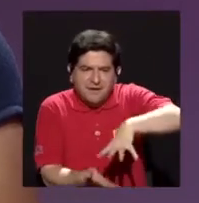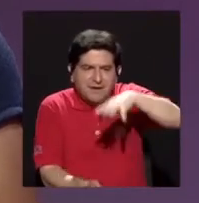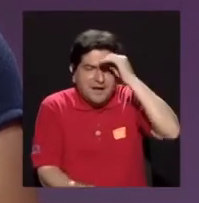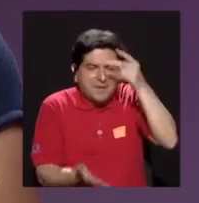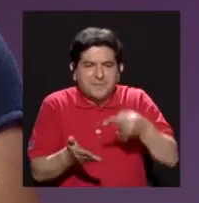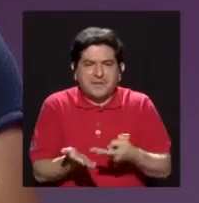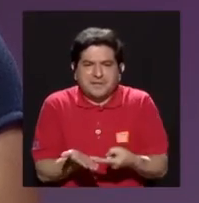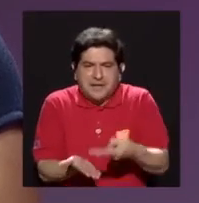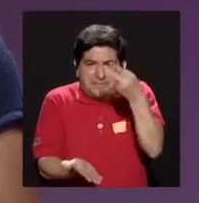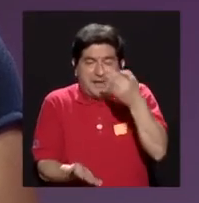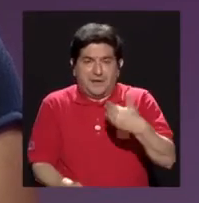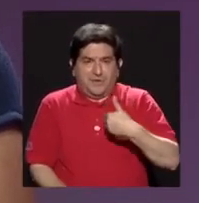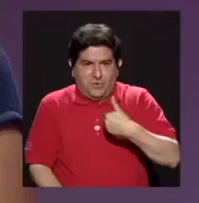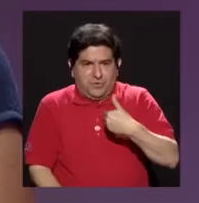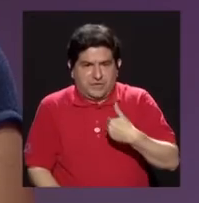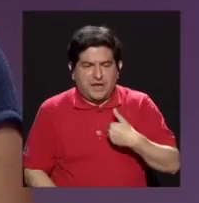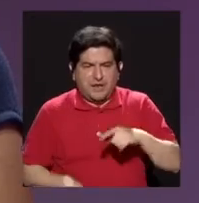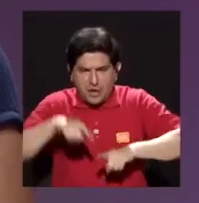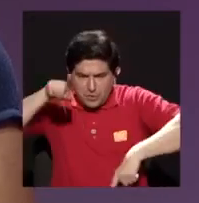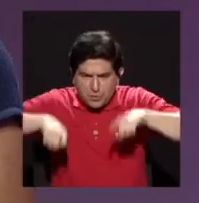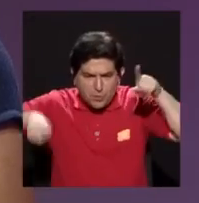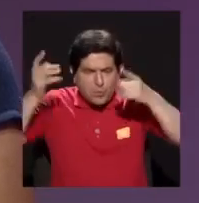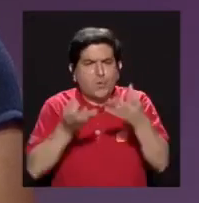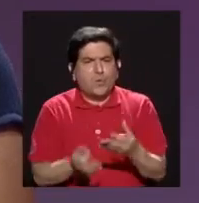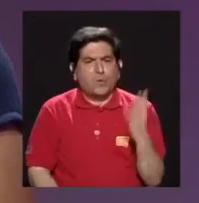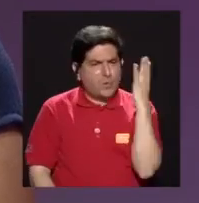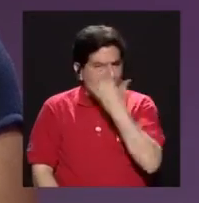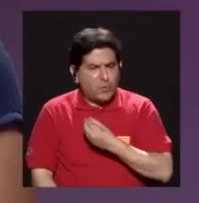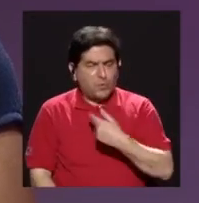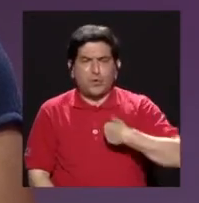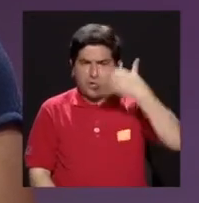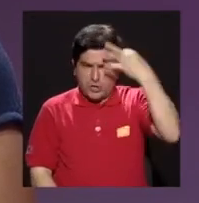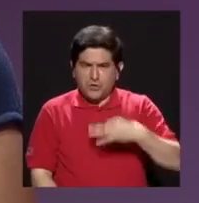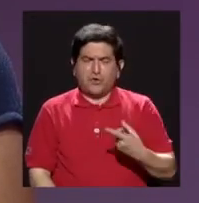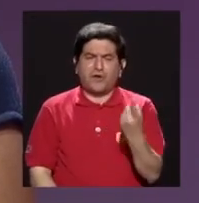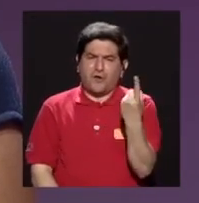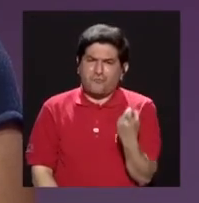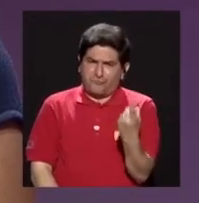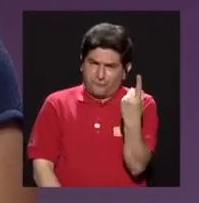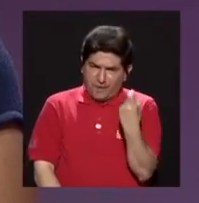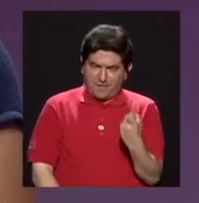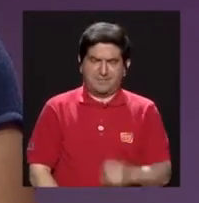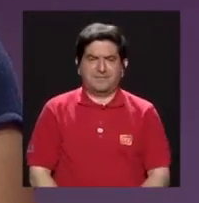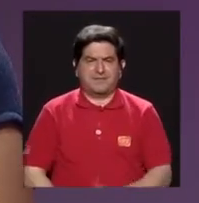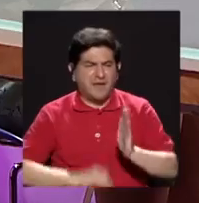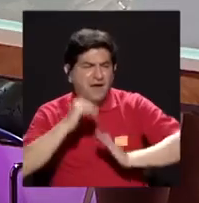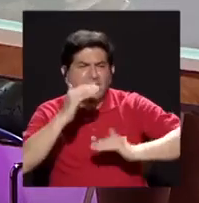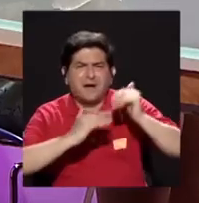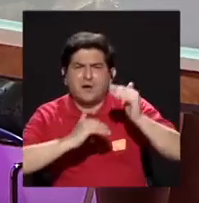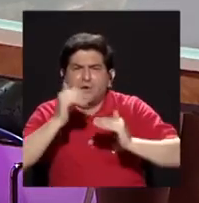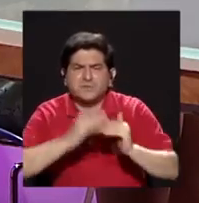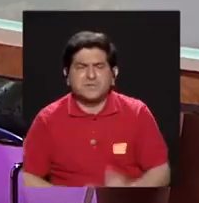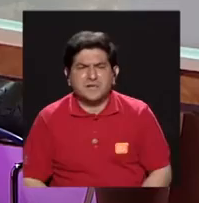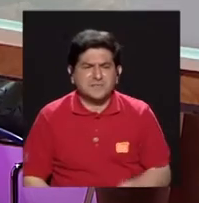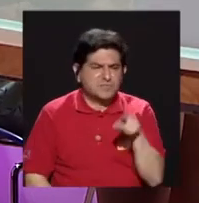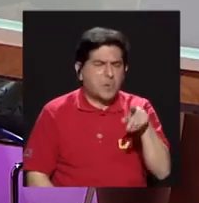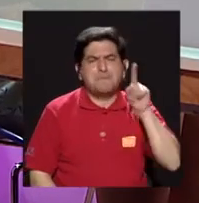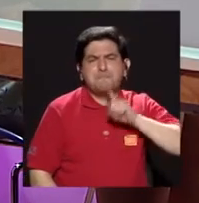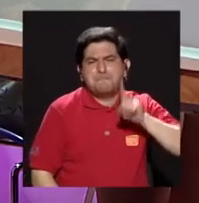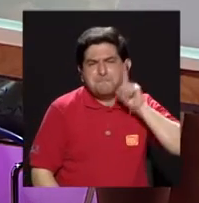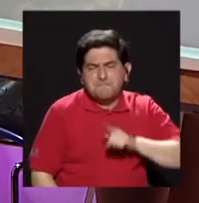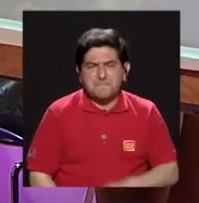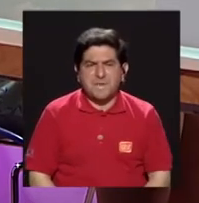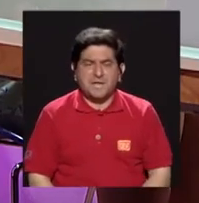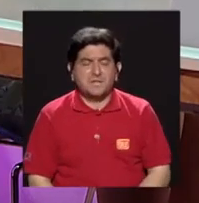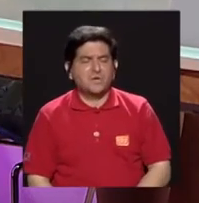el valor de la diversidad, que a mí me parece hermosísimo. Y eso creo que es lo que nos está faltando. O sea, hay una construcción desde hitos, desde mitos, desde